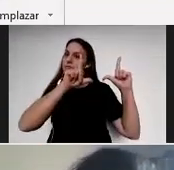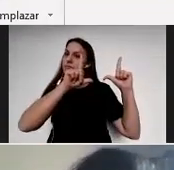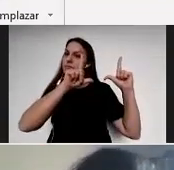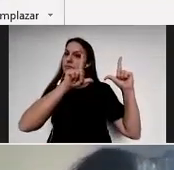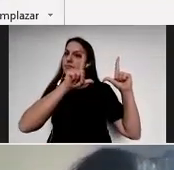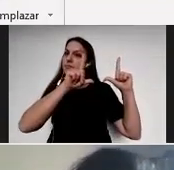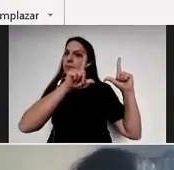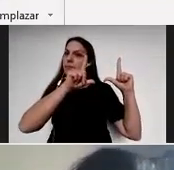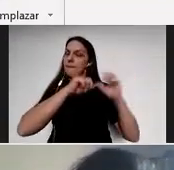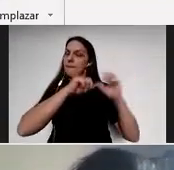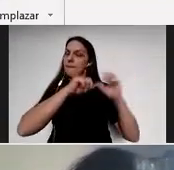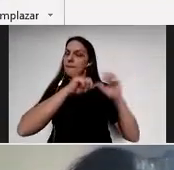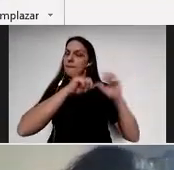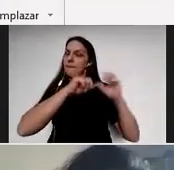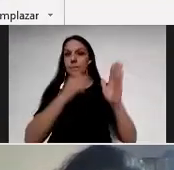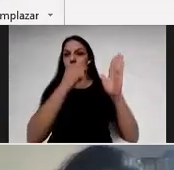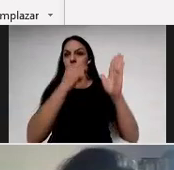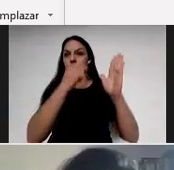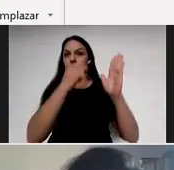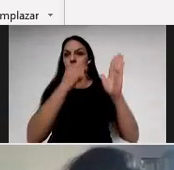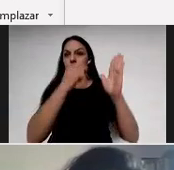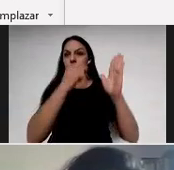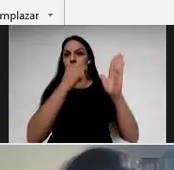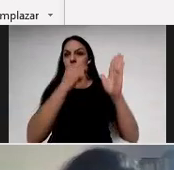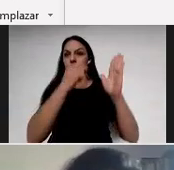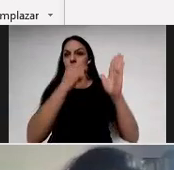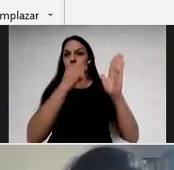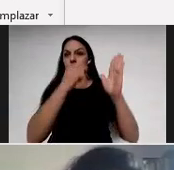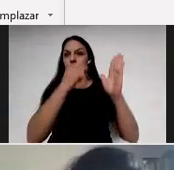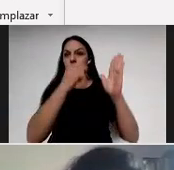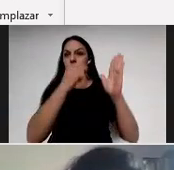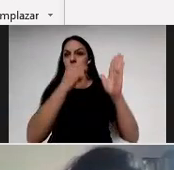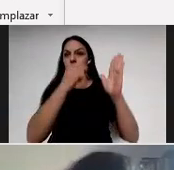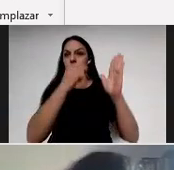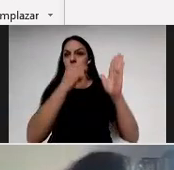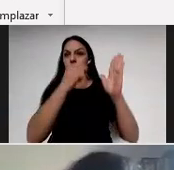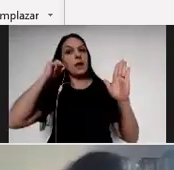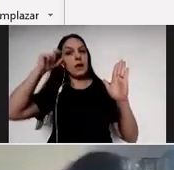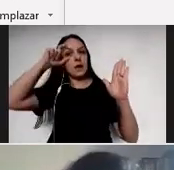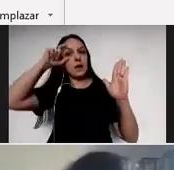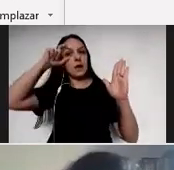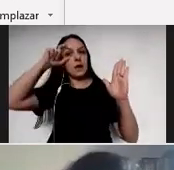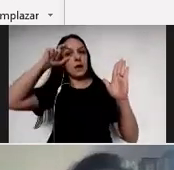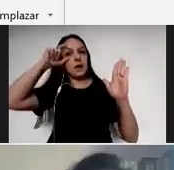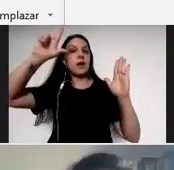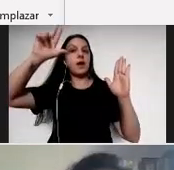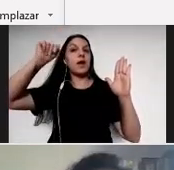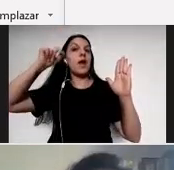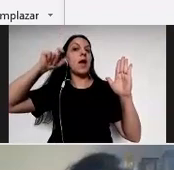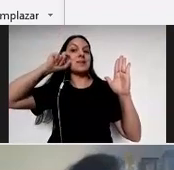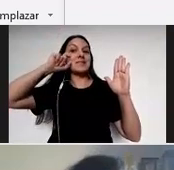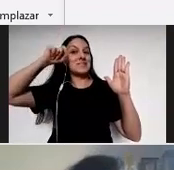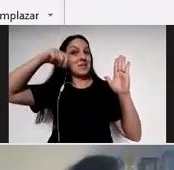Los principios rectores de los derechos humanos son los de primera generación, civiles, políticos, hablo no tan